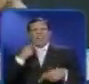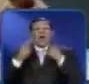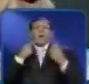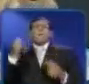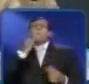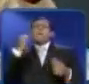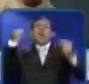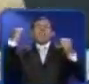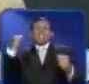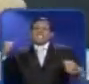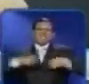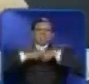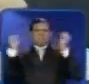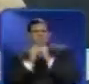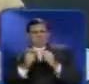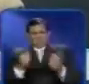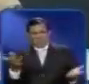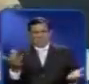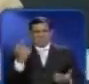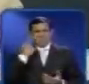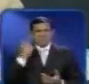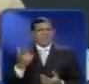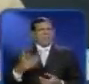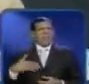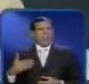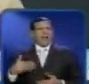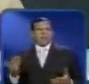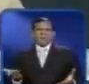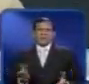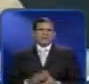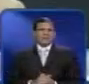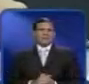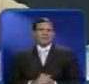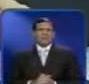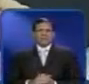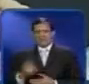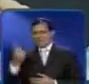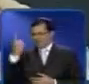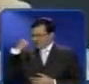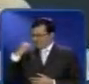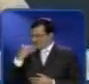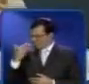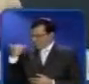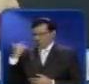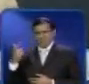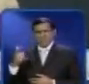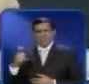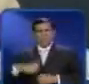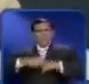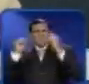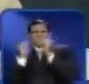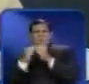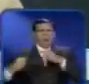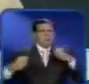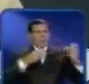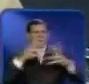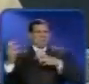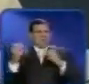protesta violenta allí hubo un hecho muy lamentable no Antier fue de